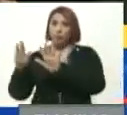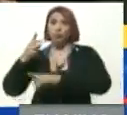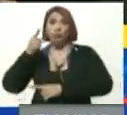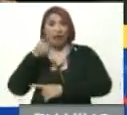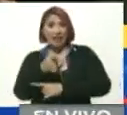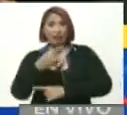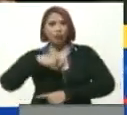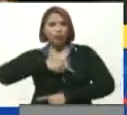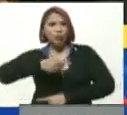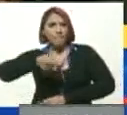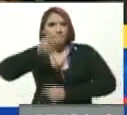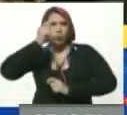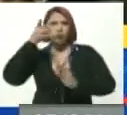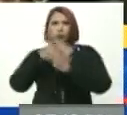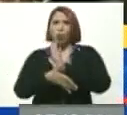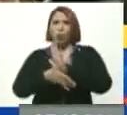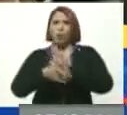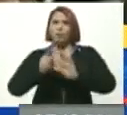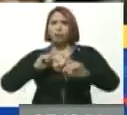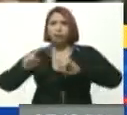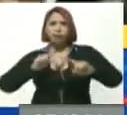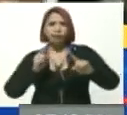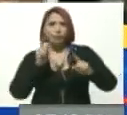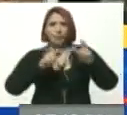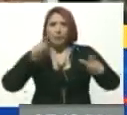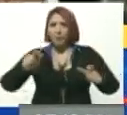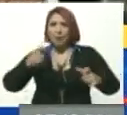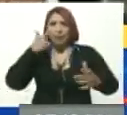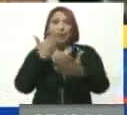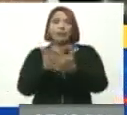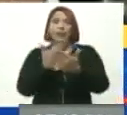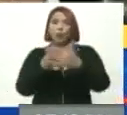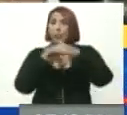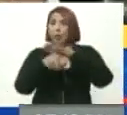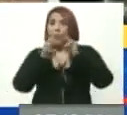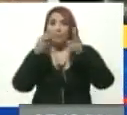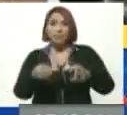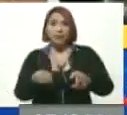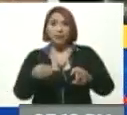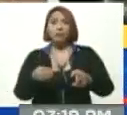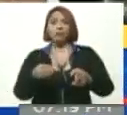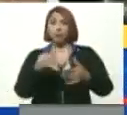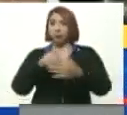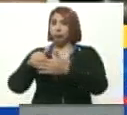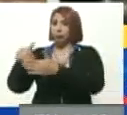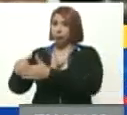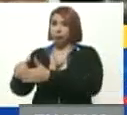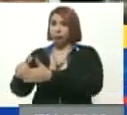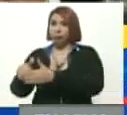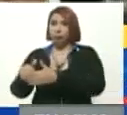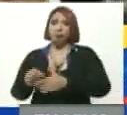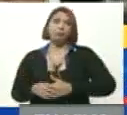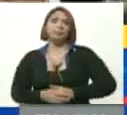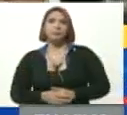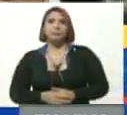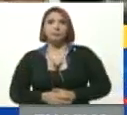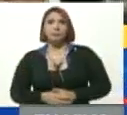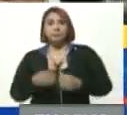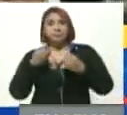era un aparato de testigos y supertestigos. ¿Verdad?